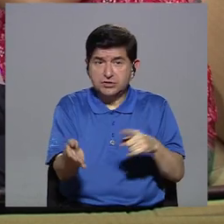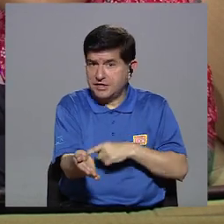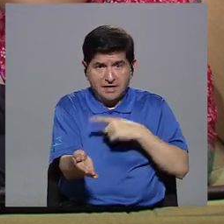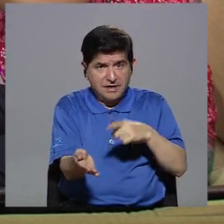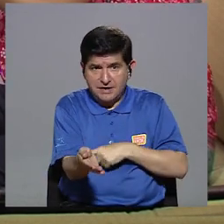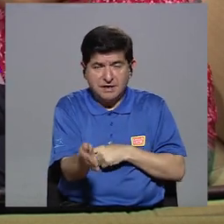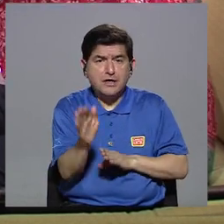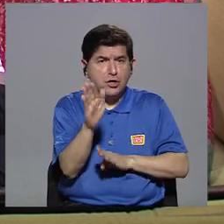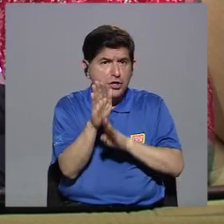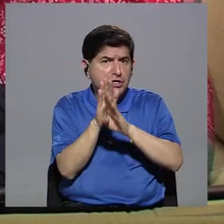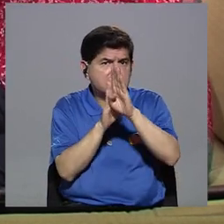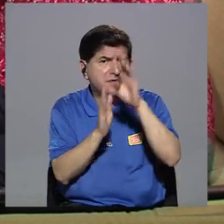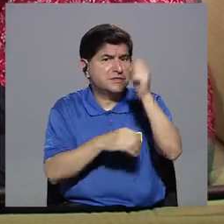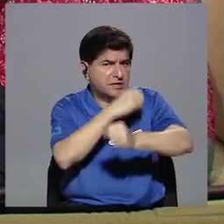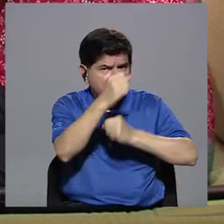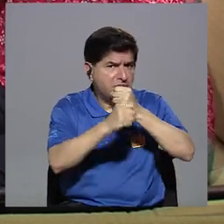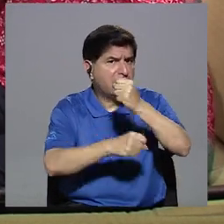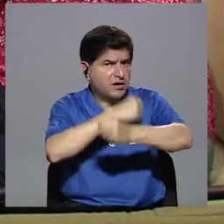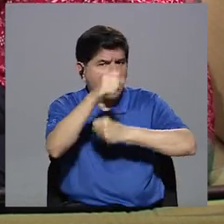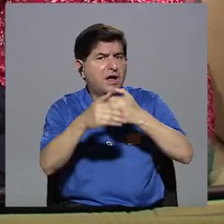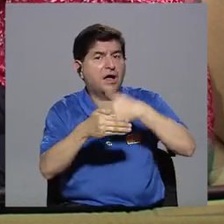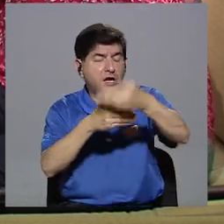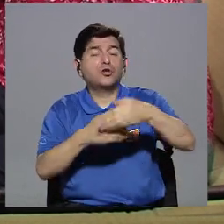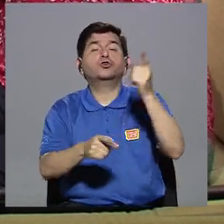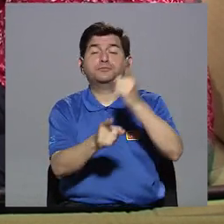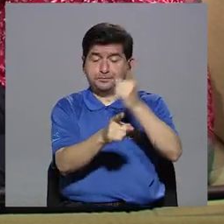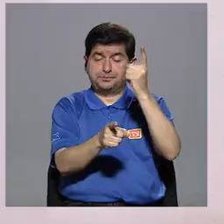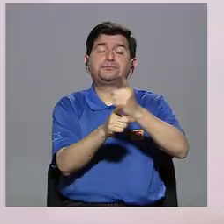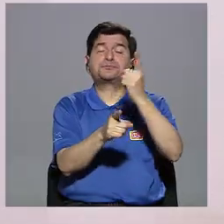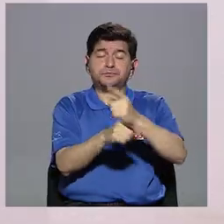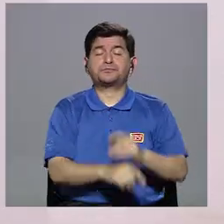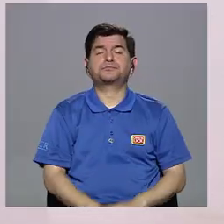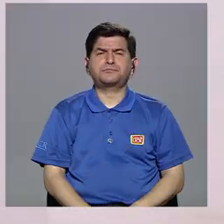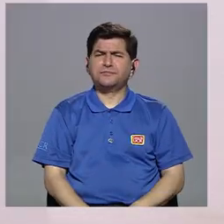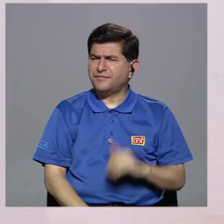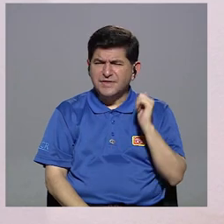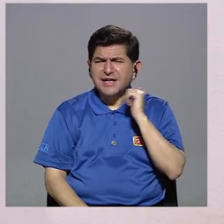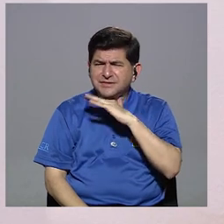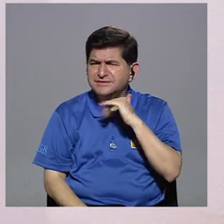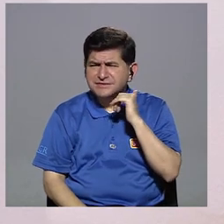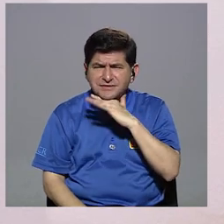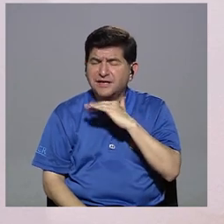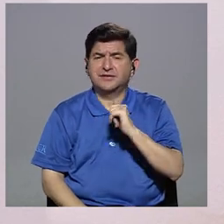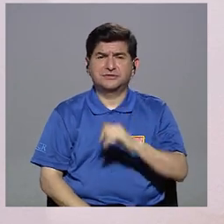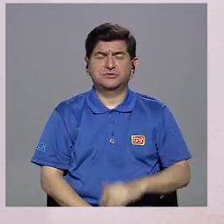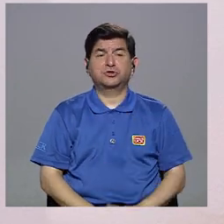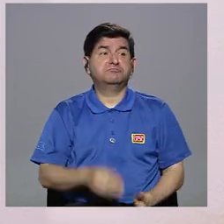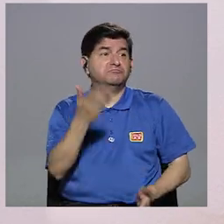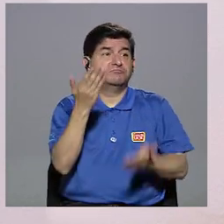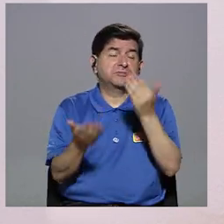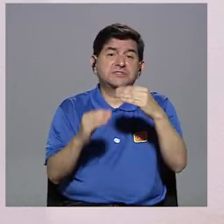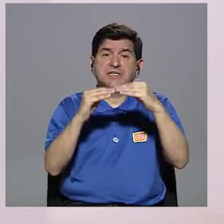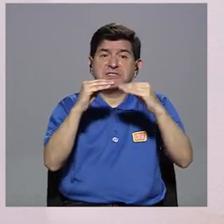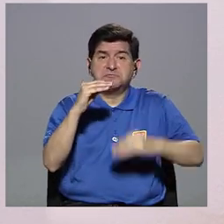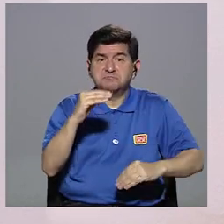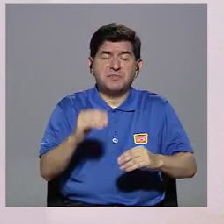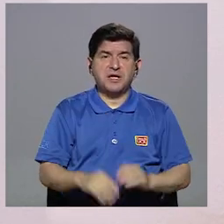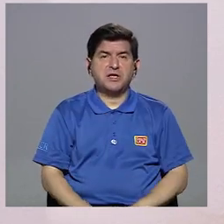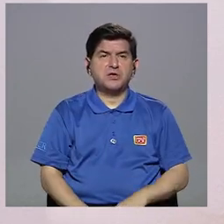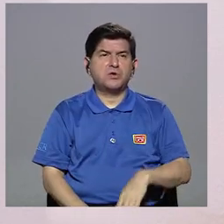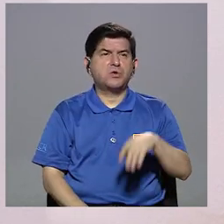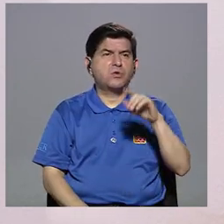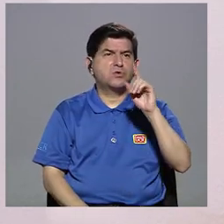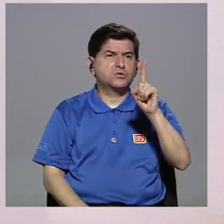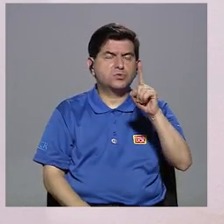diabetes y se desarrollan los años es correcto es rarísimo probablemente menos de